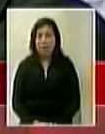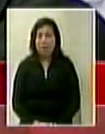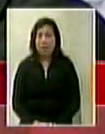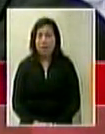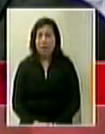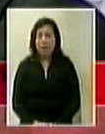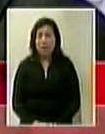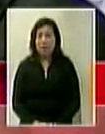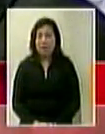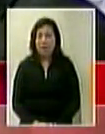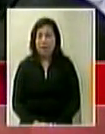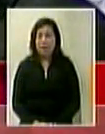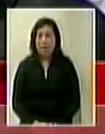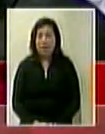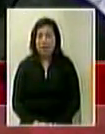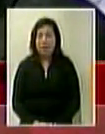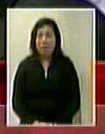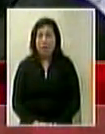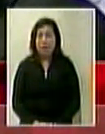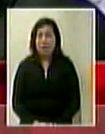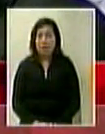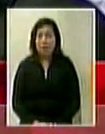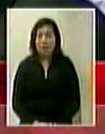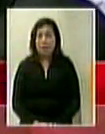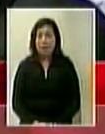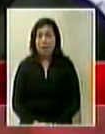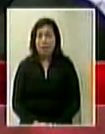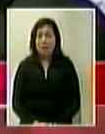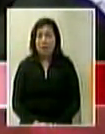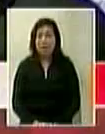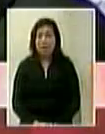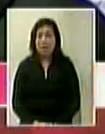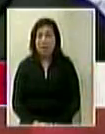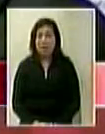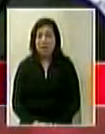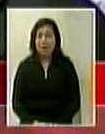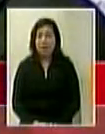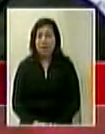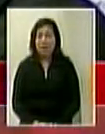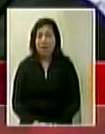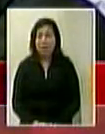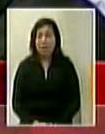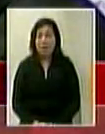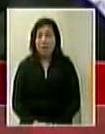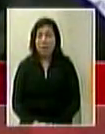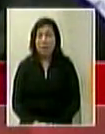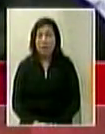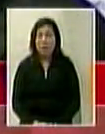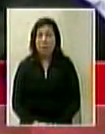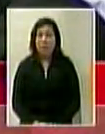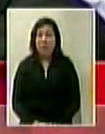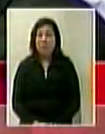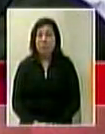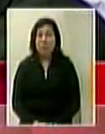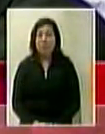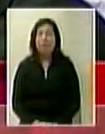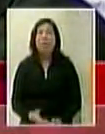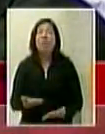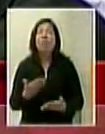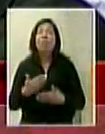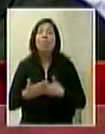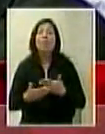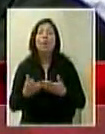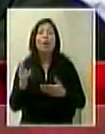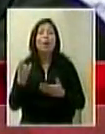definición de su estatus jurídico. Y por último, ¿no?, y por último quisiera también decir, señor, que dónde se produce